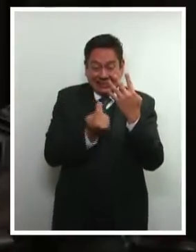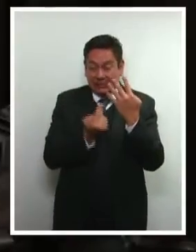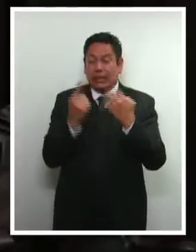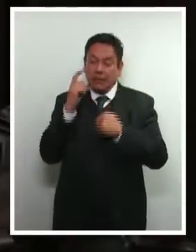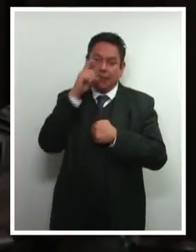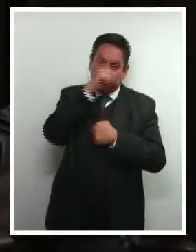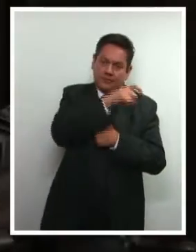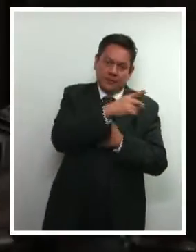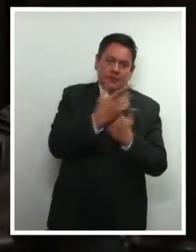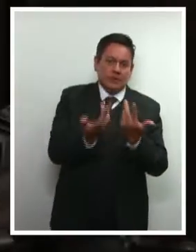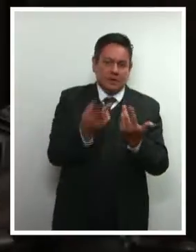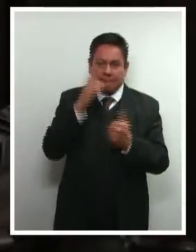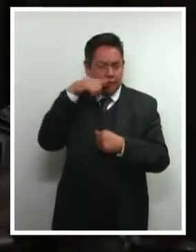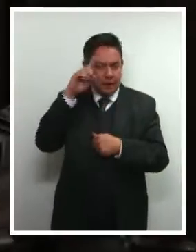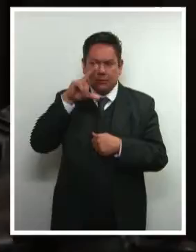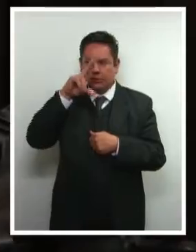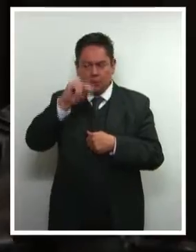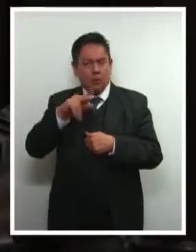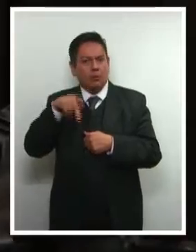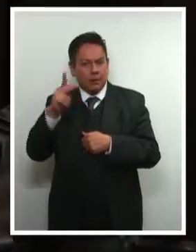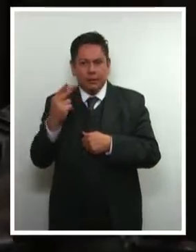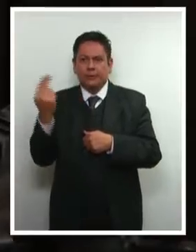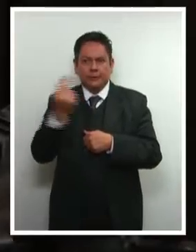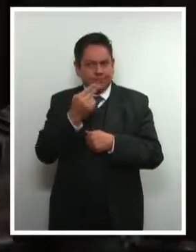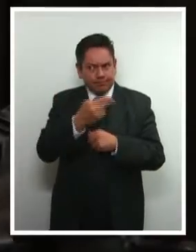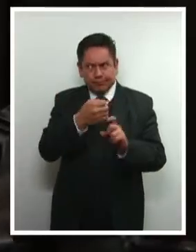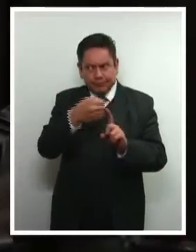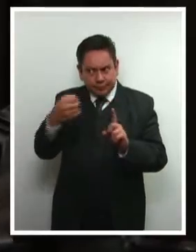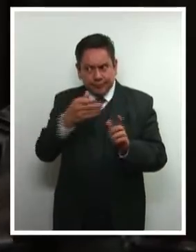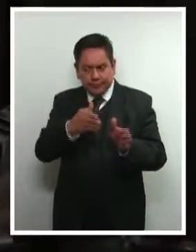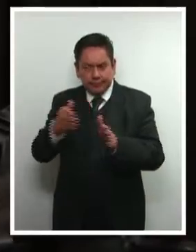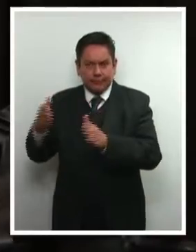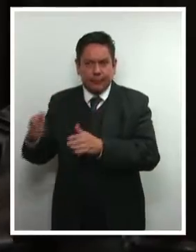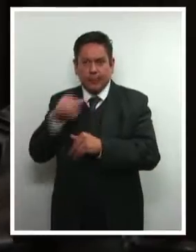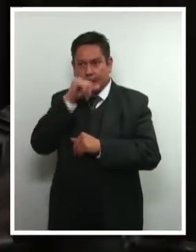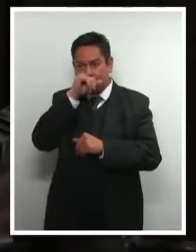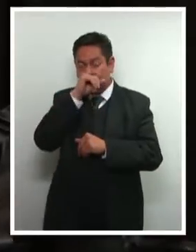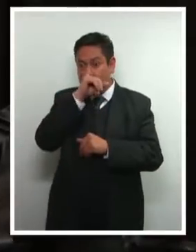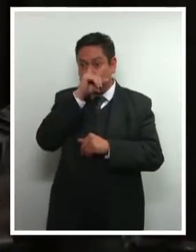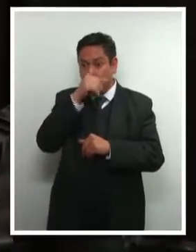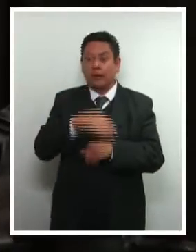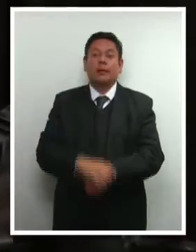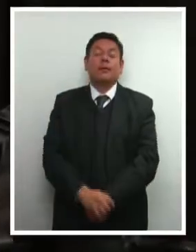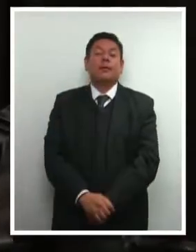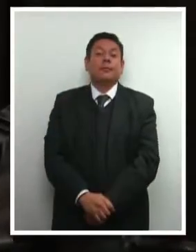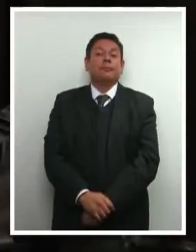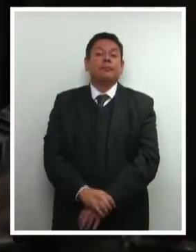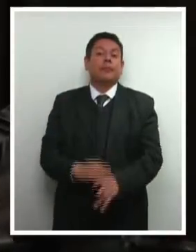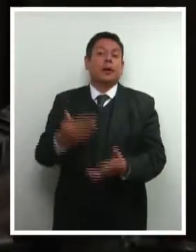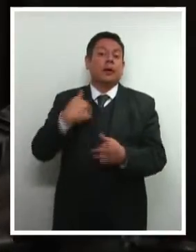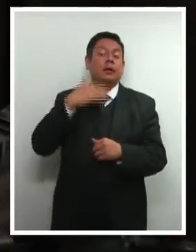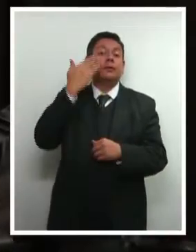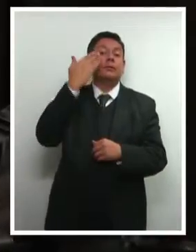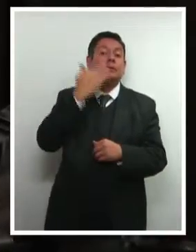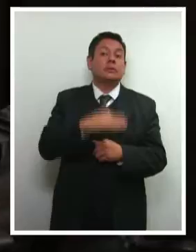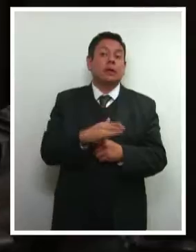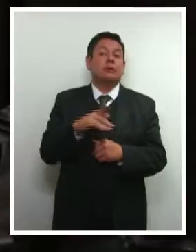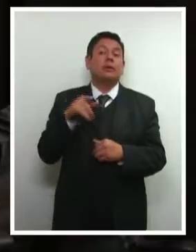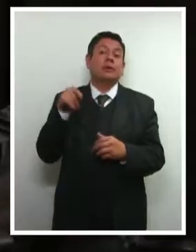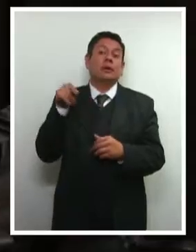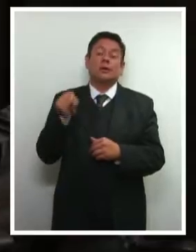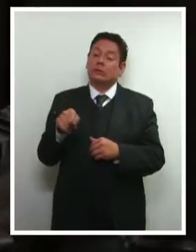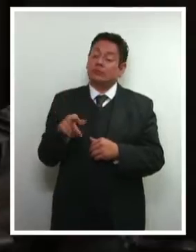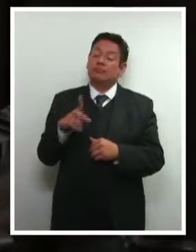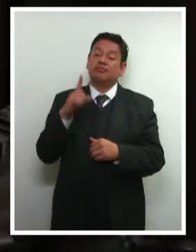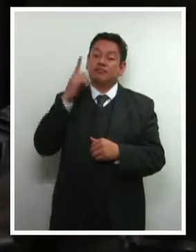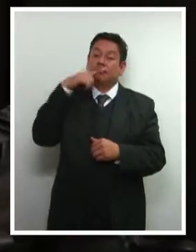e implica también esos objetivos que he comentado. La magnitud y la escala, vale la pena subrayarlo, es